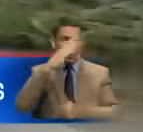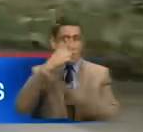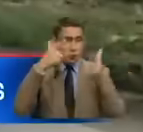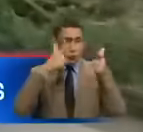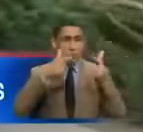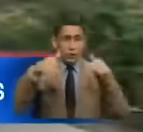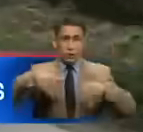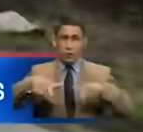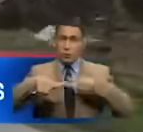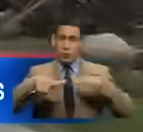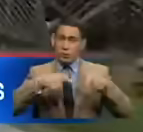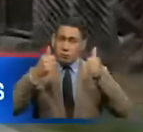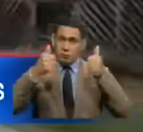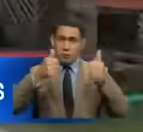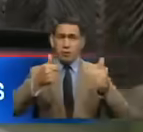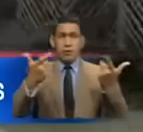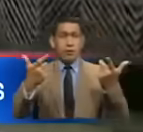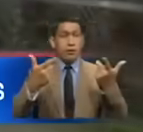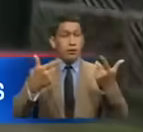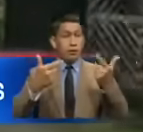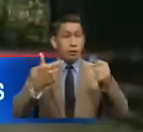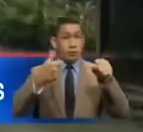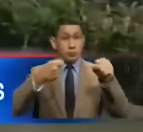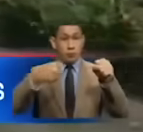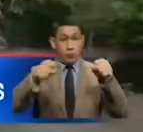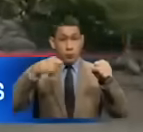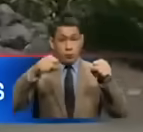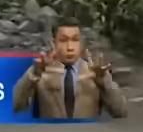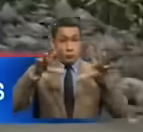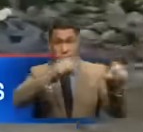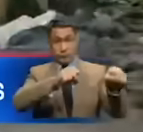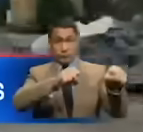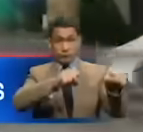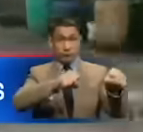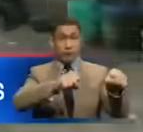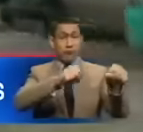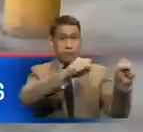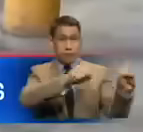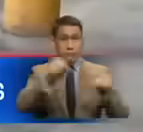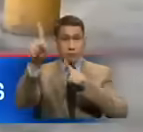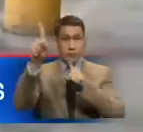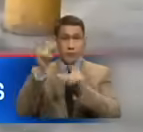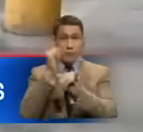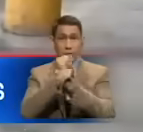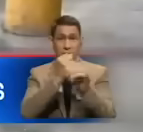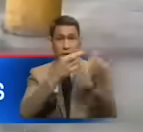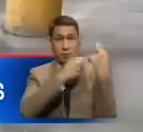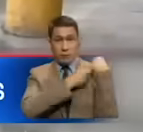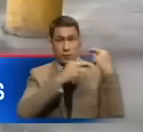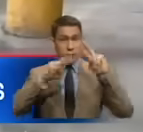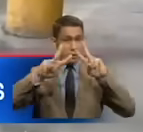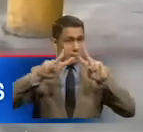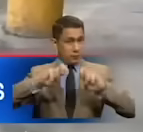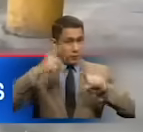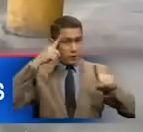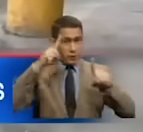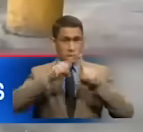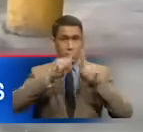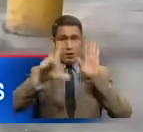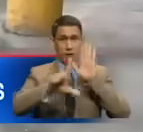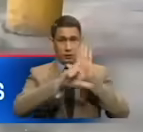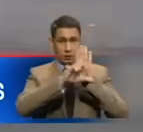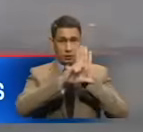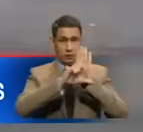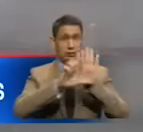yo. Las motocicletas retenidas fueron movilizadas por los uniformados hasta la entidad competente, en donde se cumplirá con el proceso correspondiente que